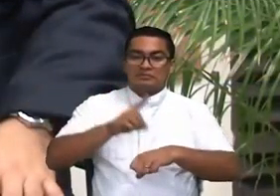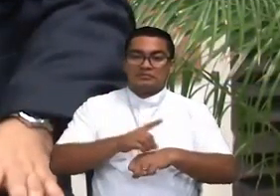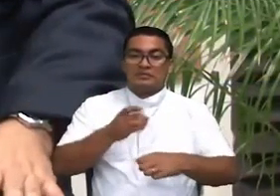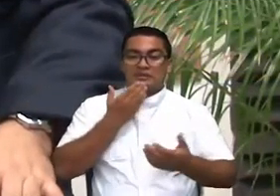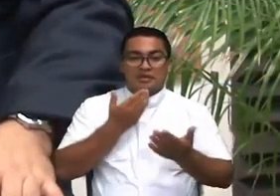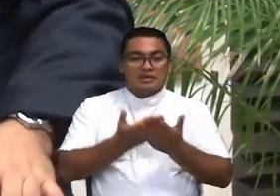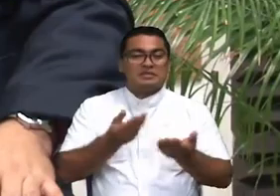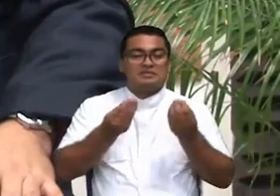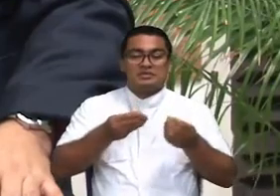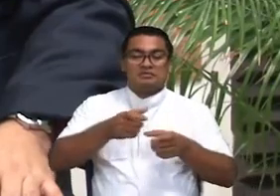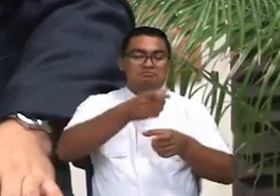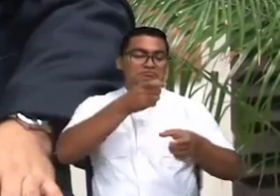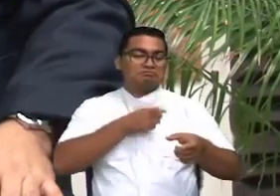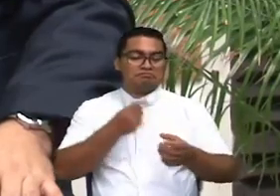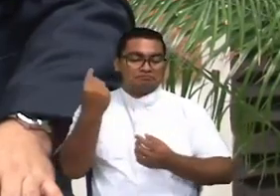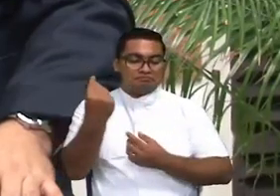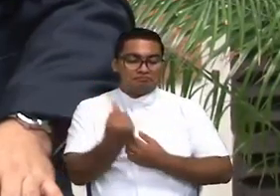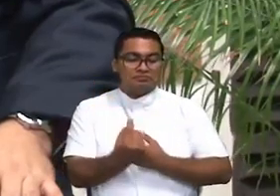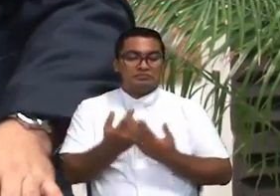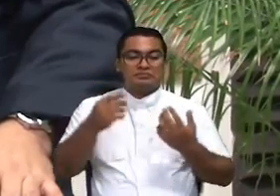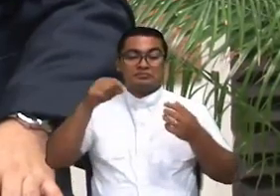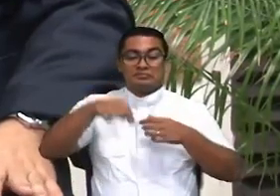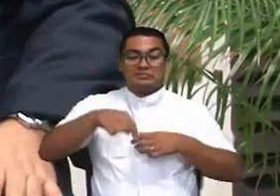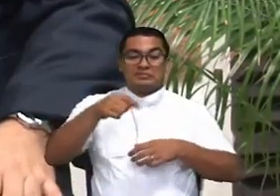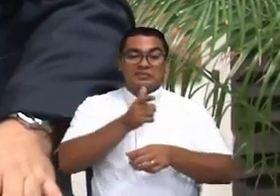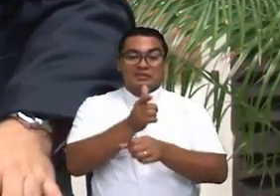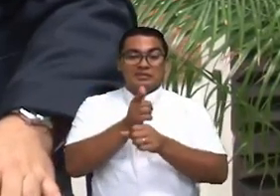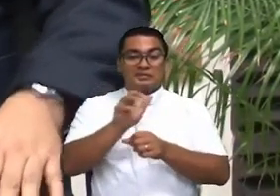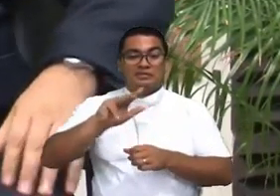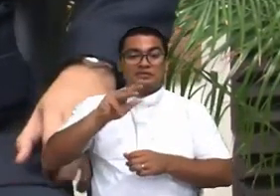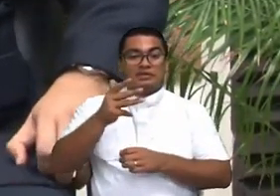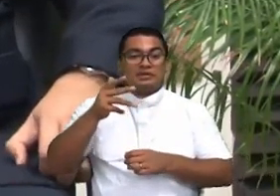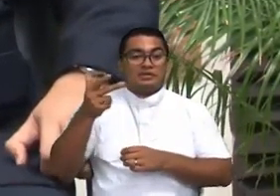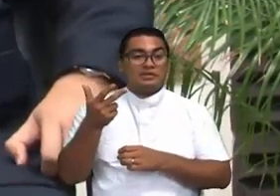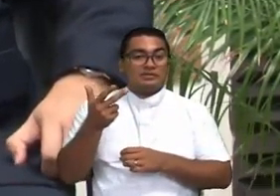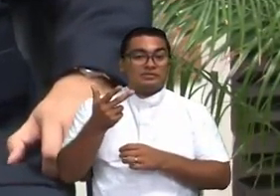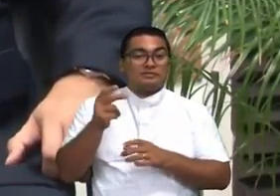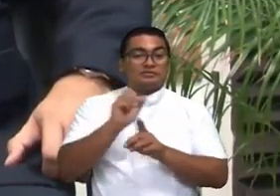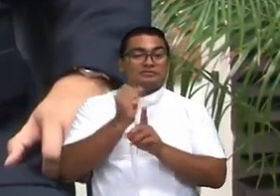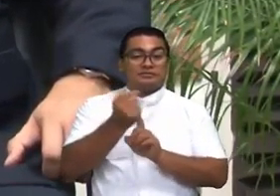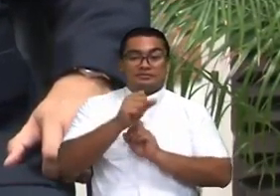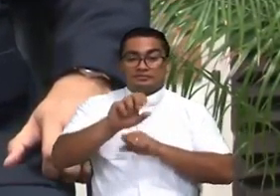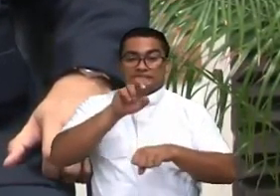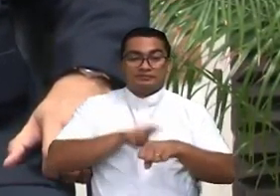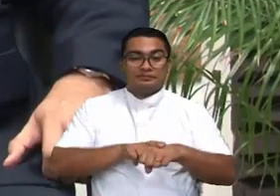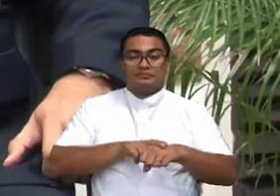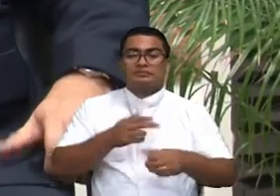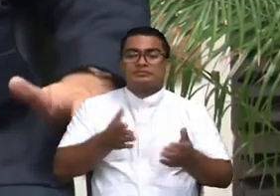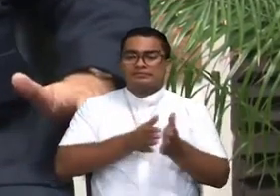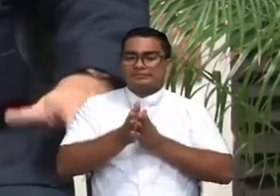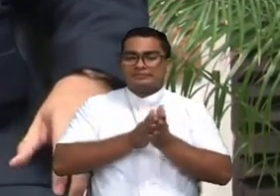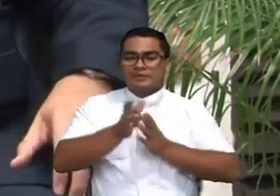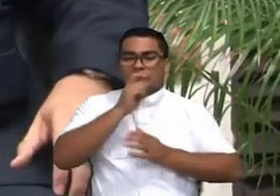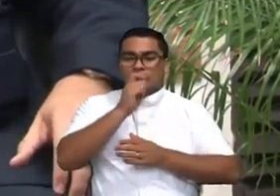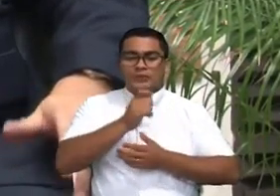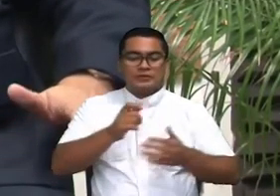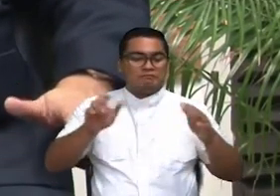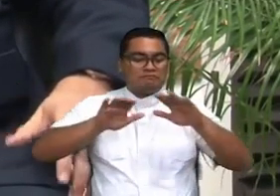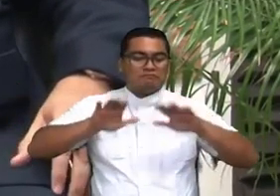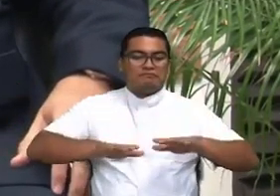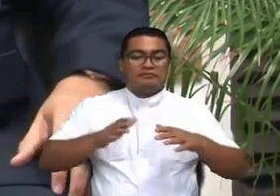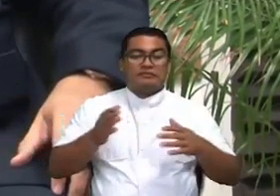Gracias por invitarme a su canal, Canal 98, Canal Parlamentario. Es un gusto estar aquí con todos ustedes. Saludos y saludos